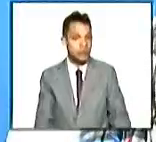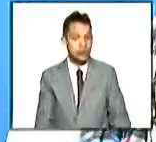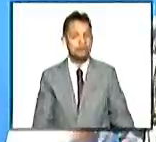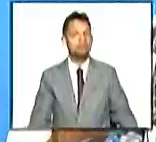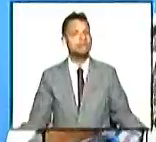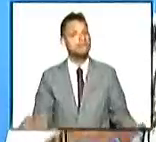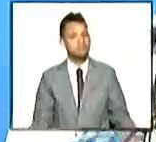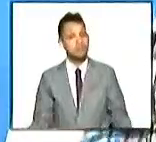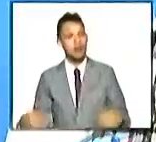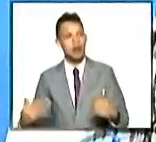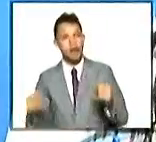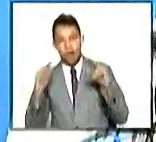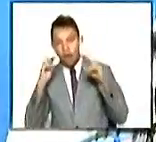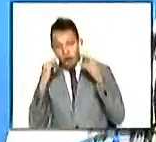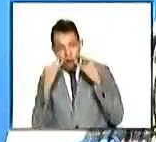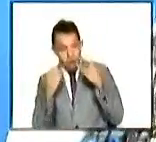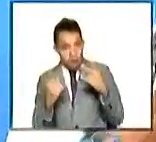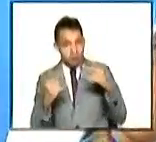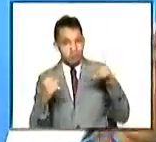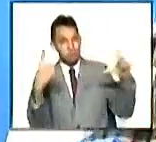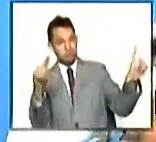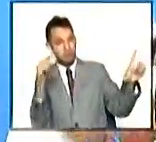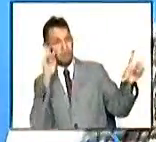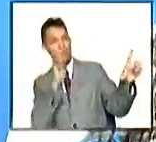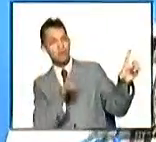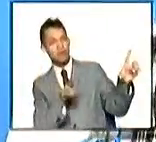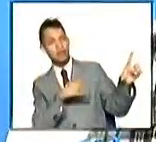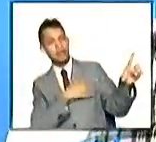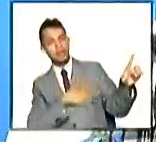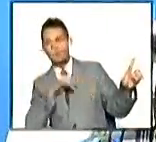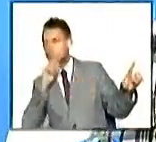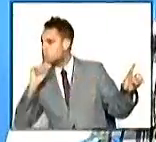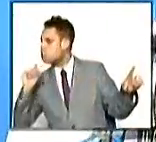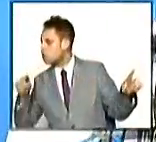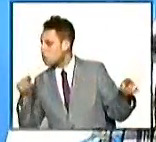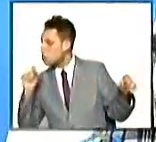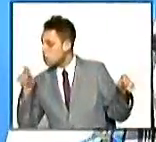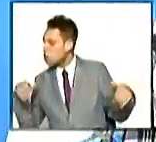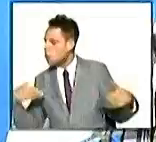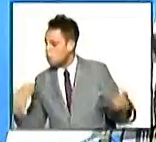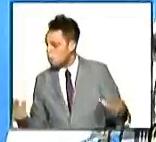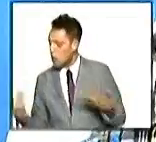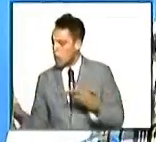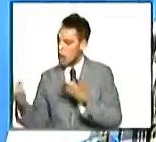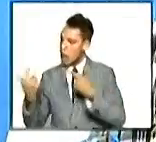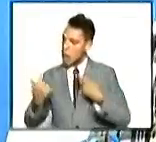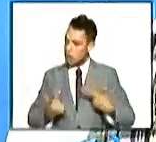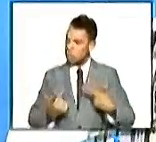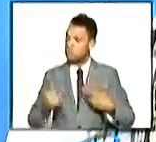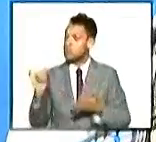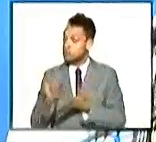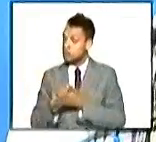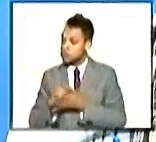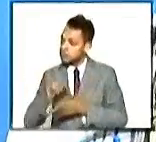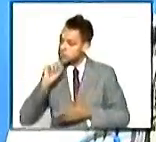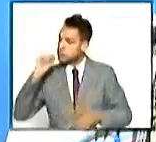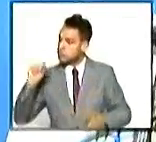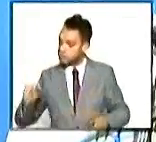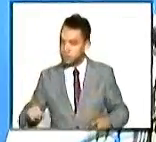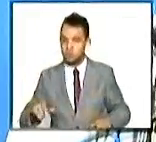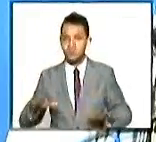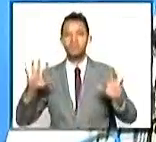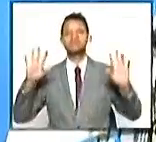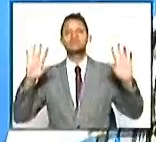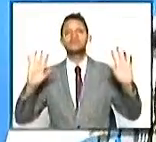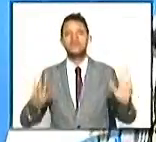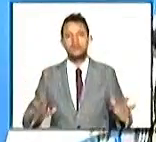que estábamos muy interesados aquí, y sobre todo que yo estaba preguntándole también al doctor Jorge Enrique Rojas, y le hago al aire esta pregunta, porque me